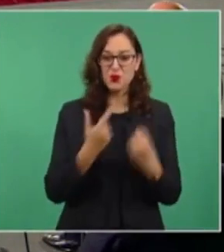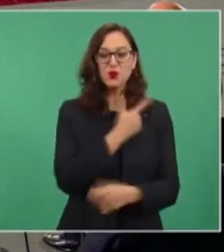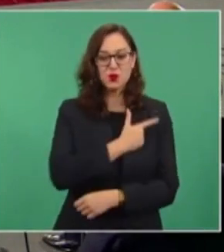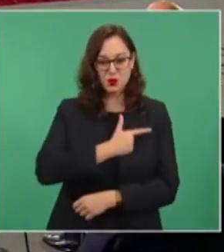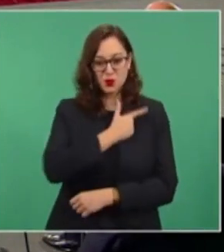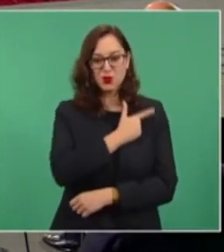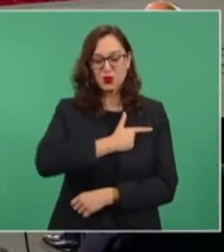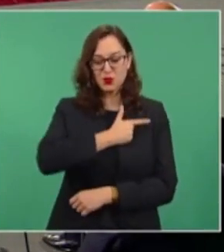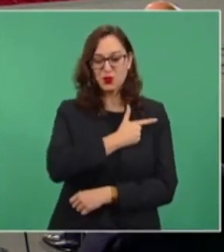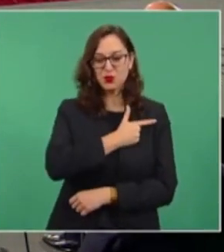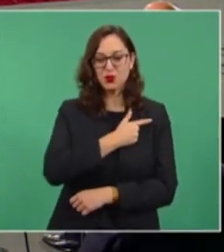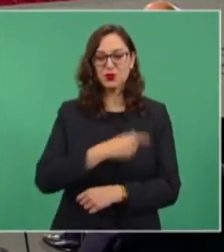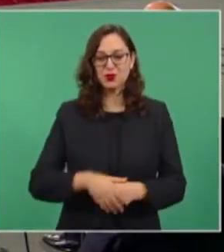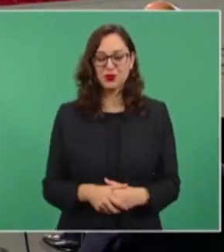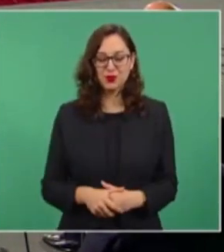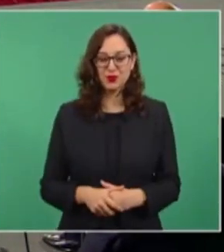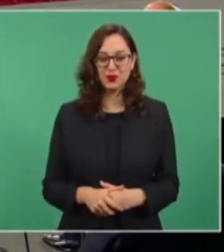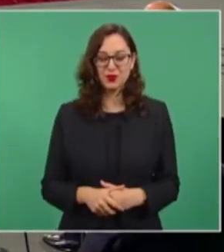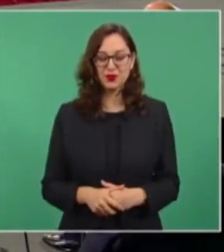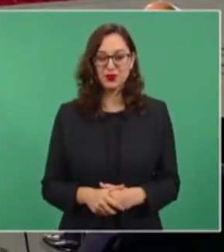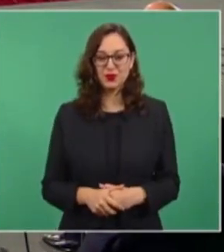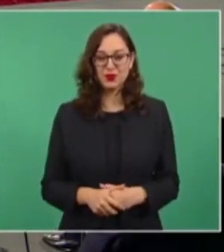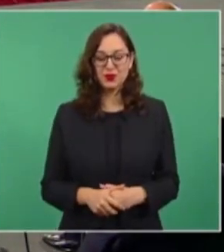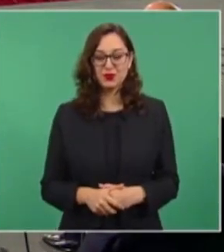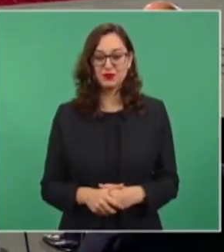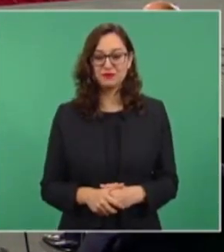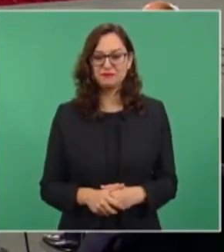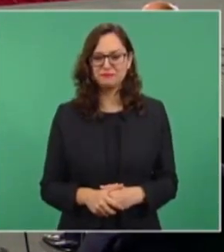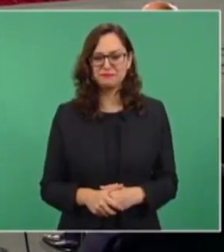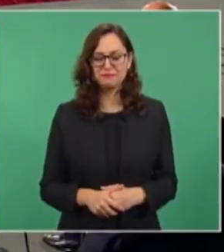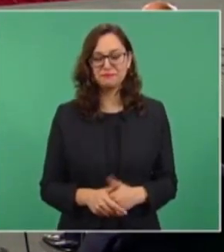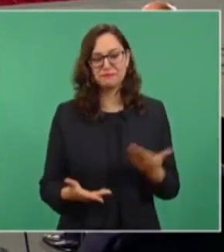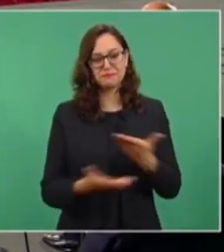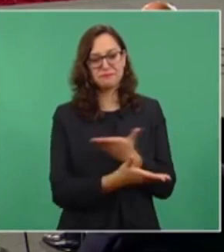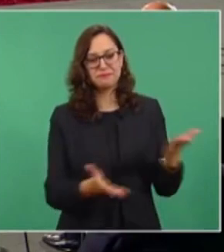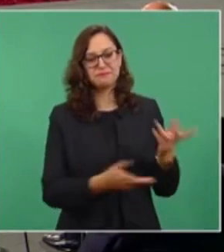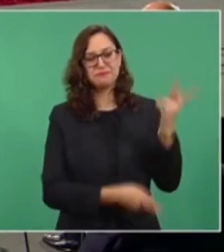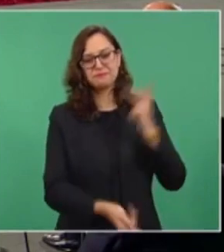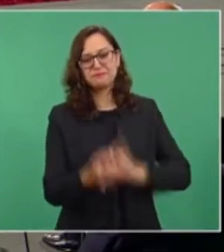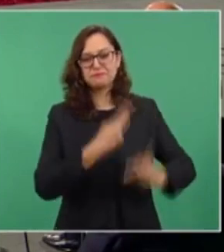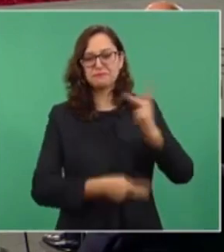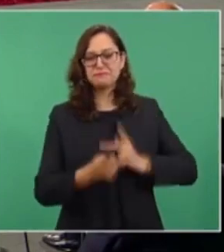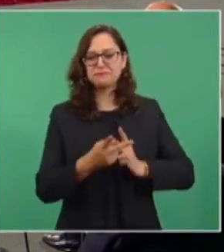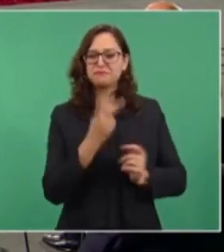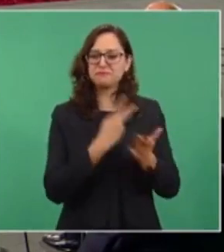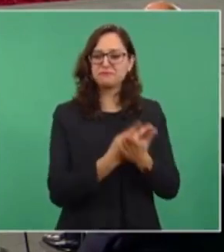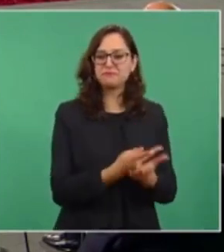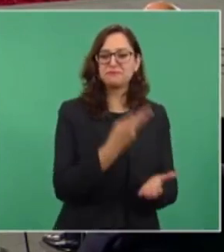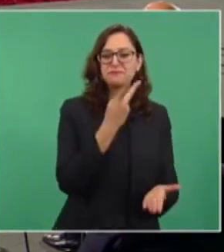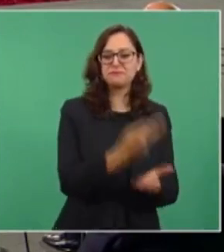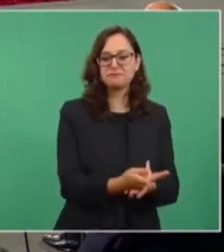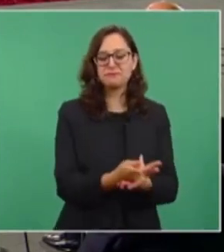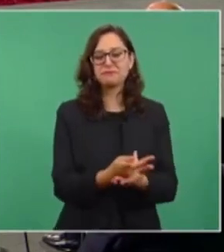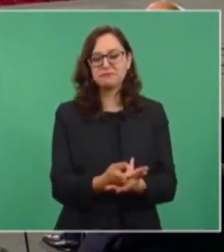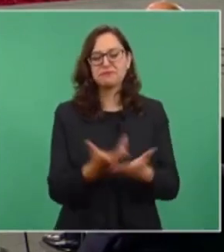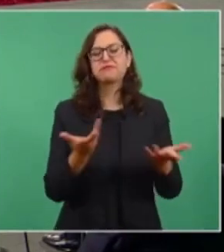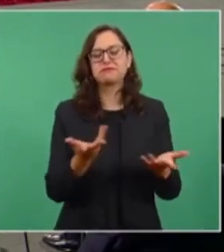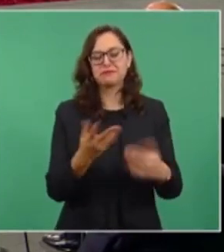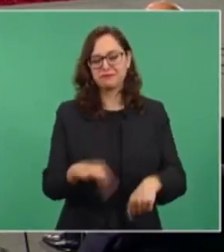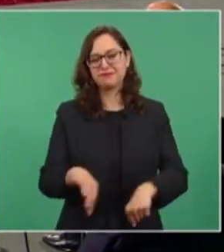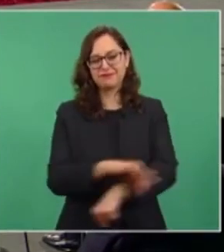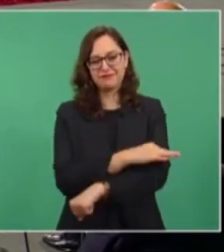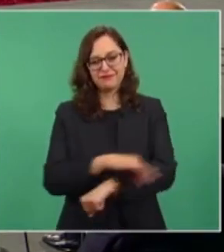quienes van a recibir los premios de arquitectura y de ingeniería